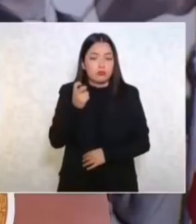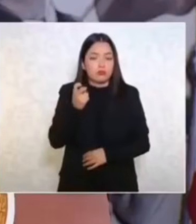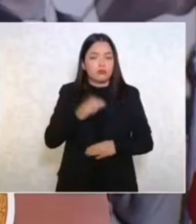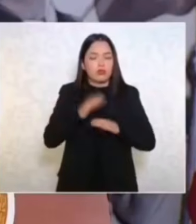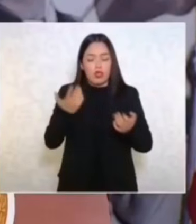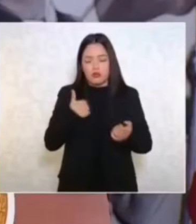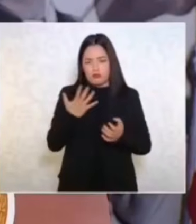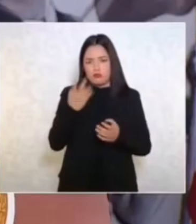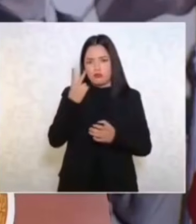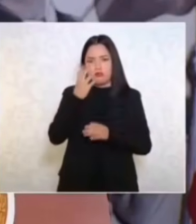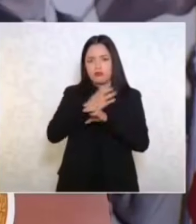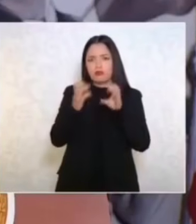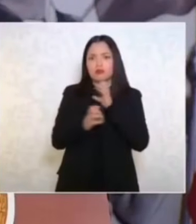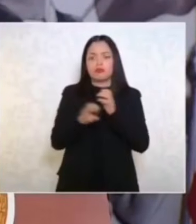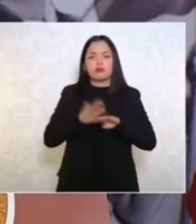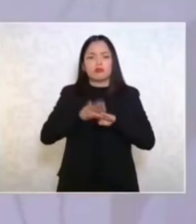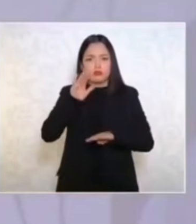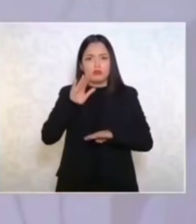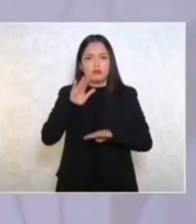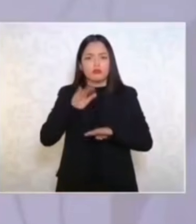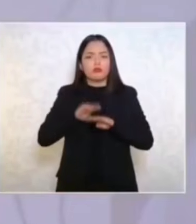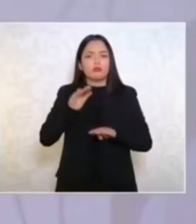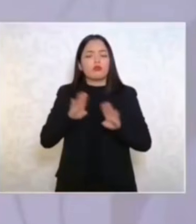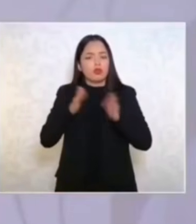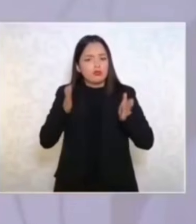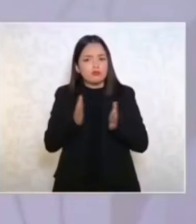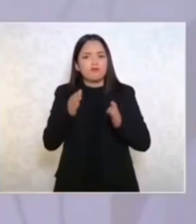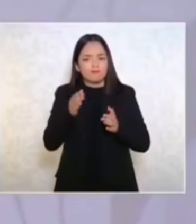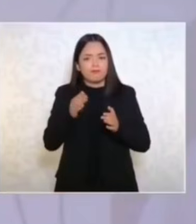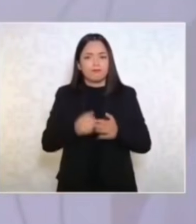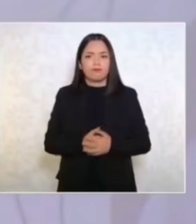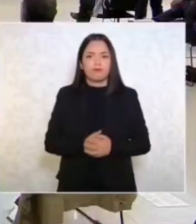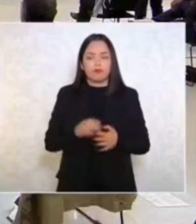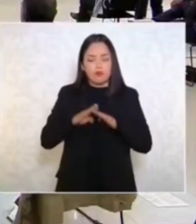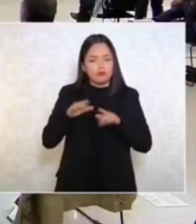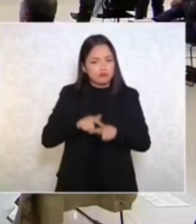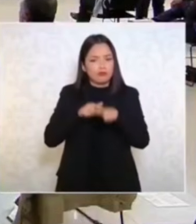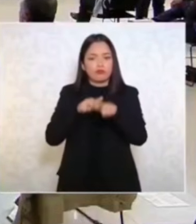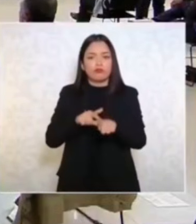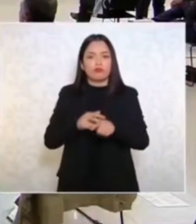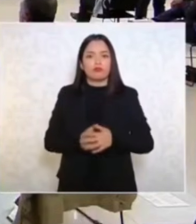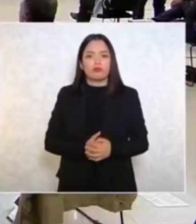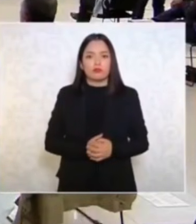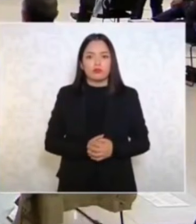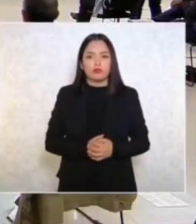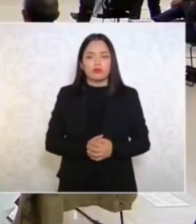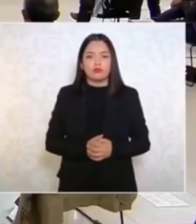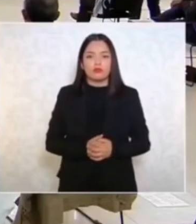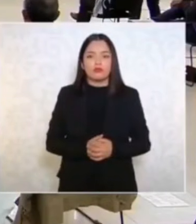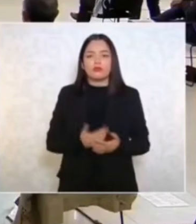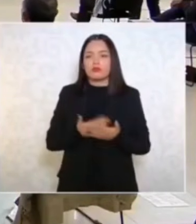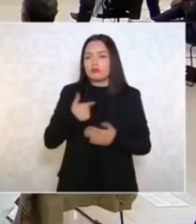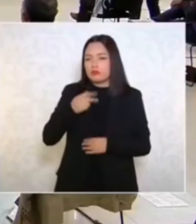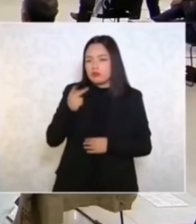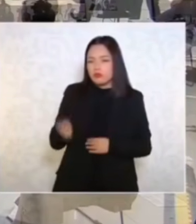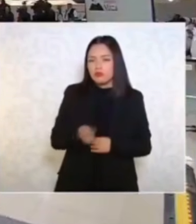dos cosas, que estamos comprando más y estamos exportando más a Estados Unidos. Esto es un aliciente o de cara